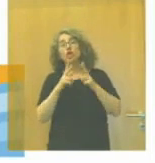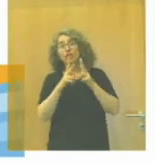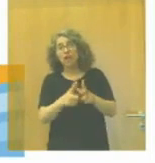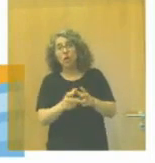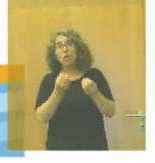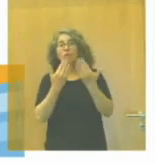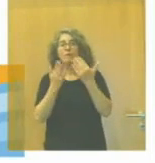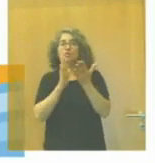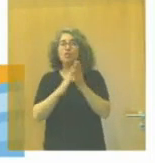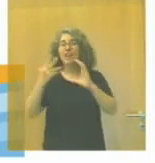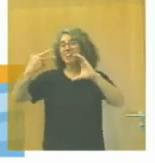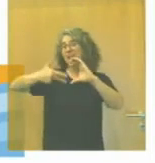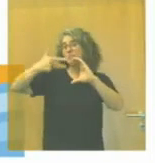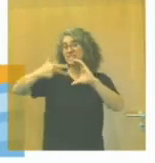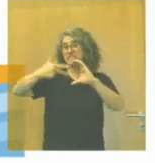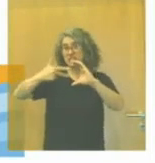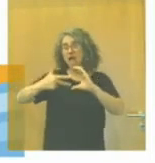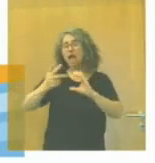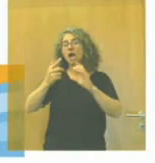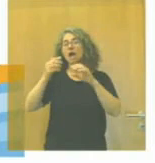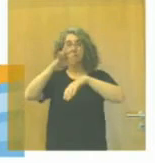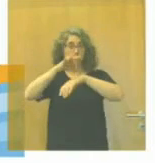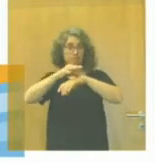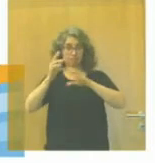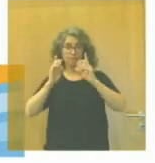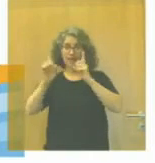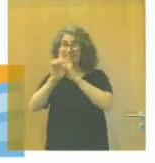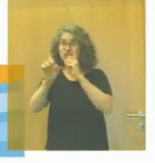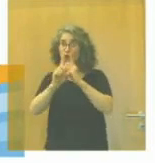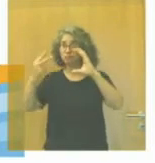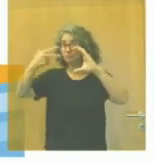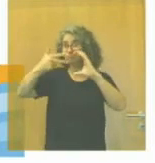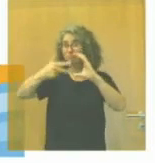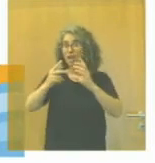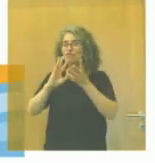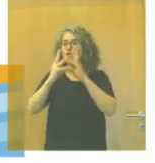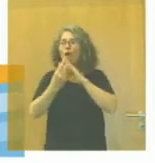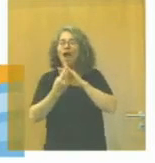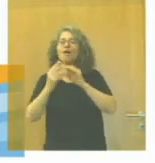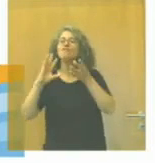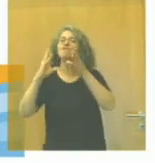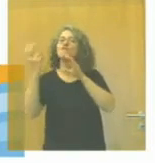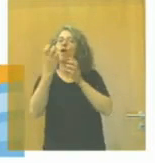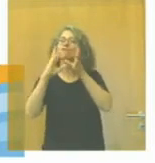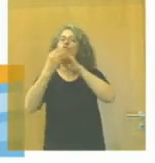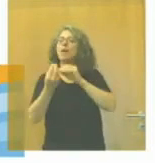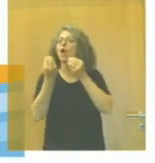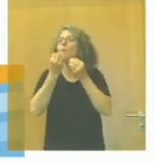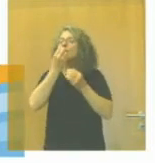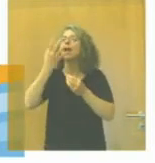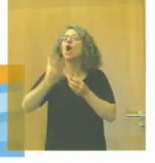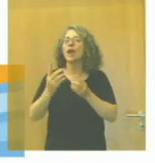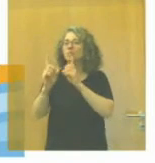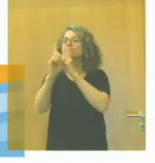de telemedicina, pensamos en estrategias que tuvieran que ver cómo paliar esas circunstancias. Una de ellas es